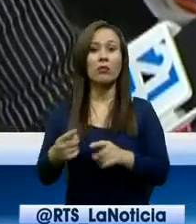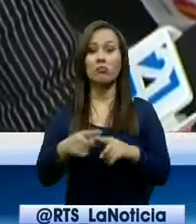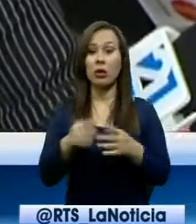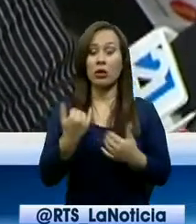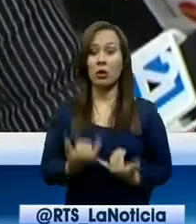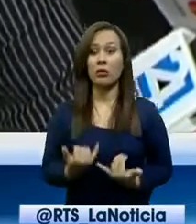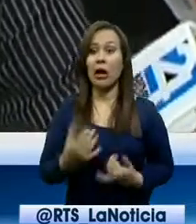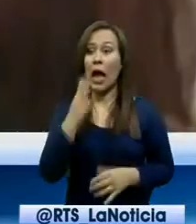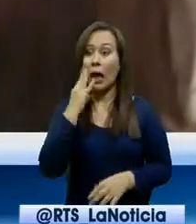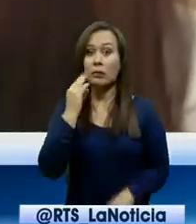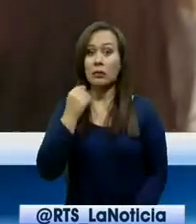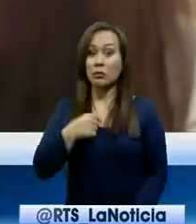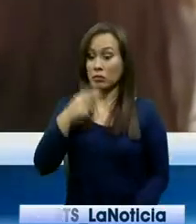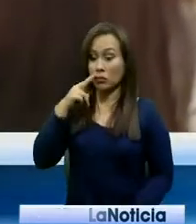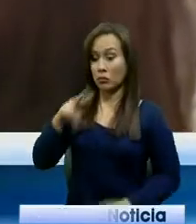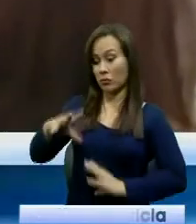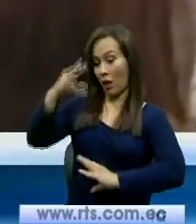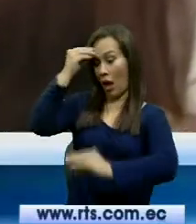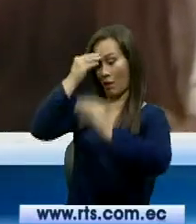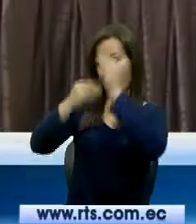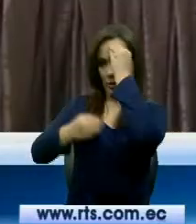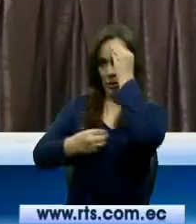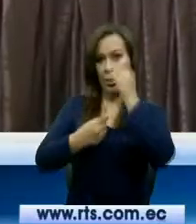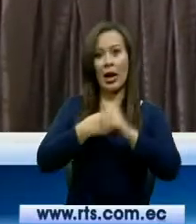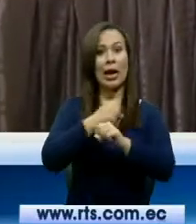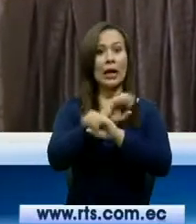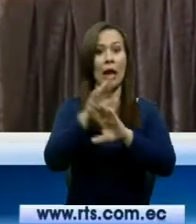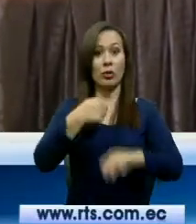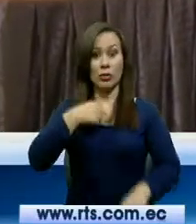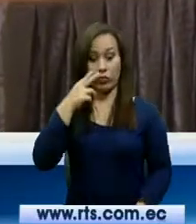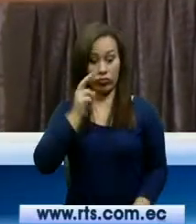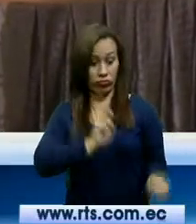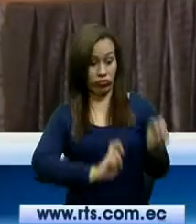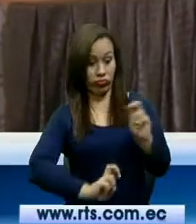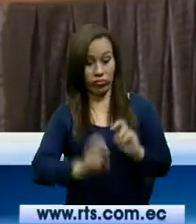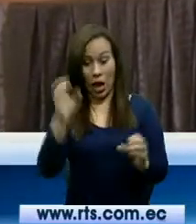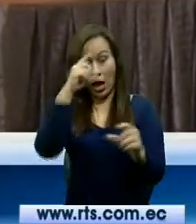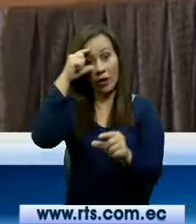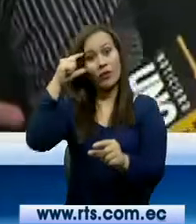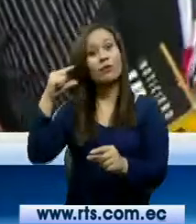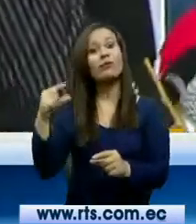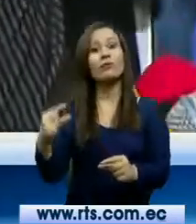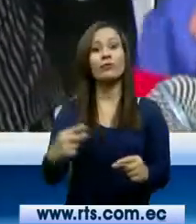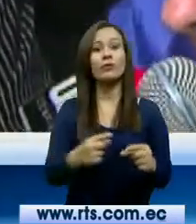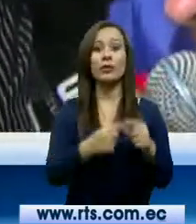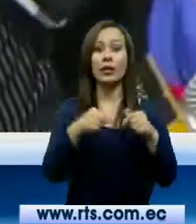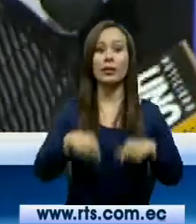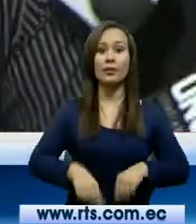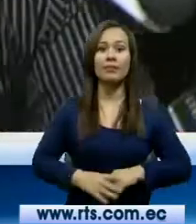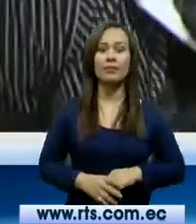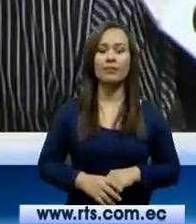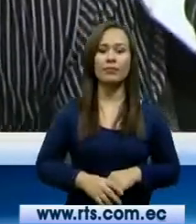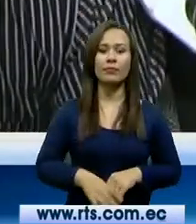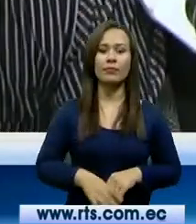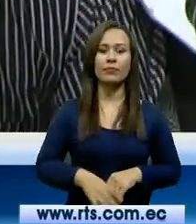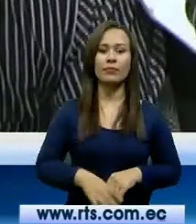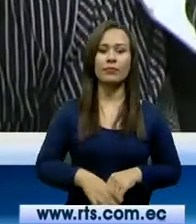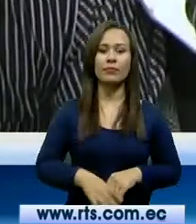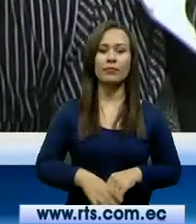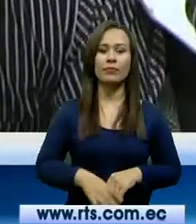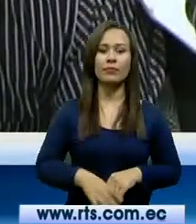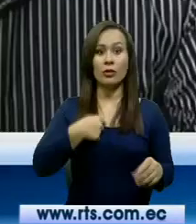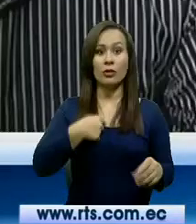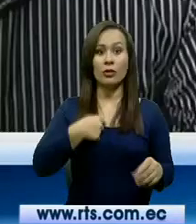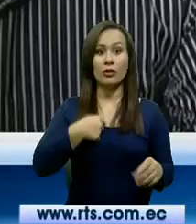la experiencia. Aclarando que no está para fiscalizar el evento. ¿Su participación acá? No es